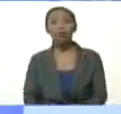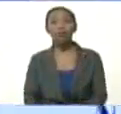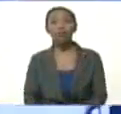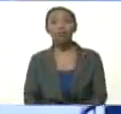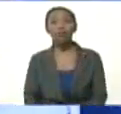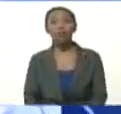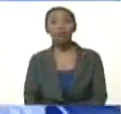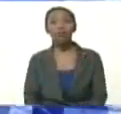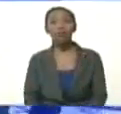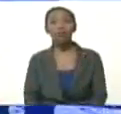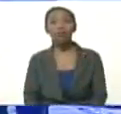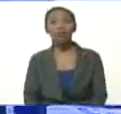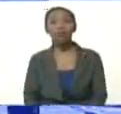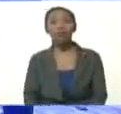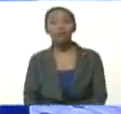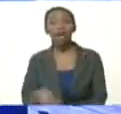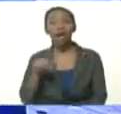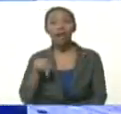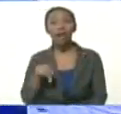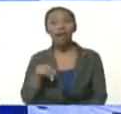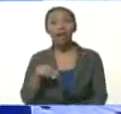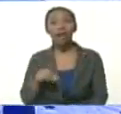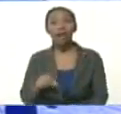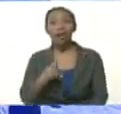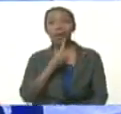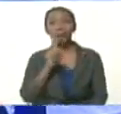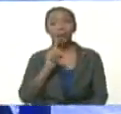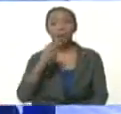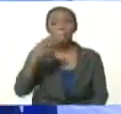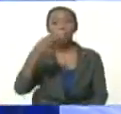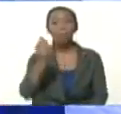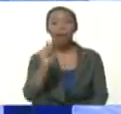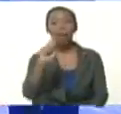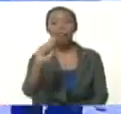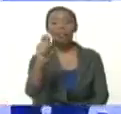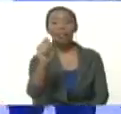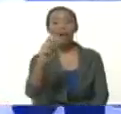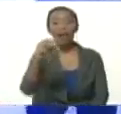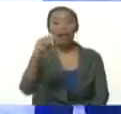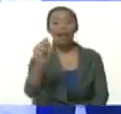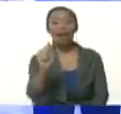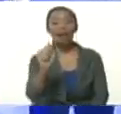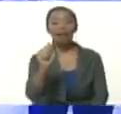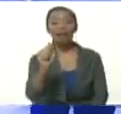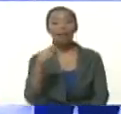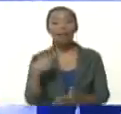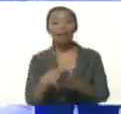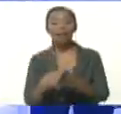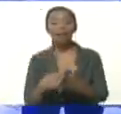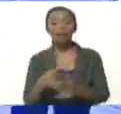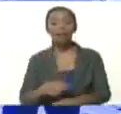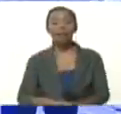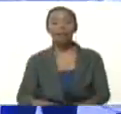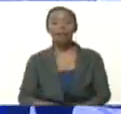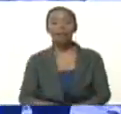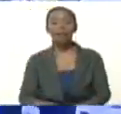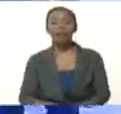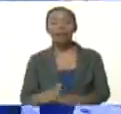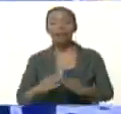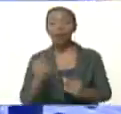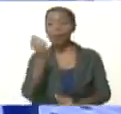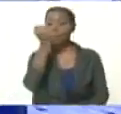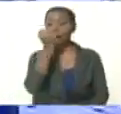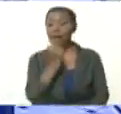Aquí está, miren. Sí. La Patana. Paraguaná Mal. Sí. Hotel Esperia. En Paraguaná, Esperia de